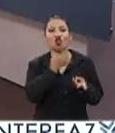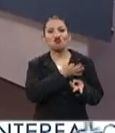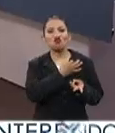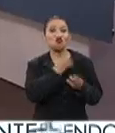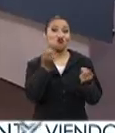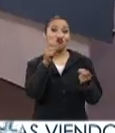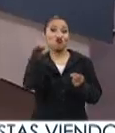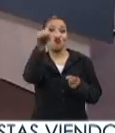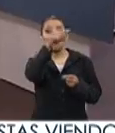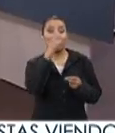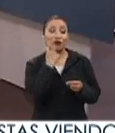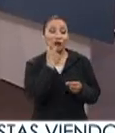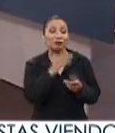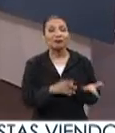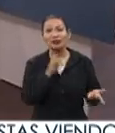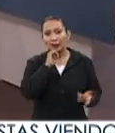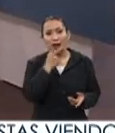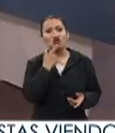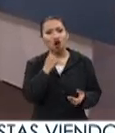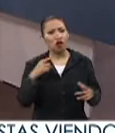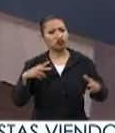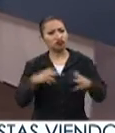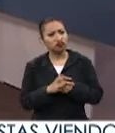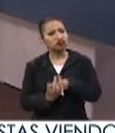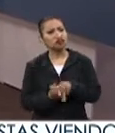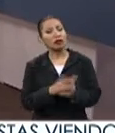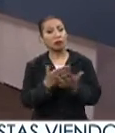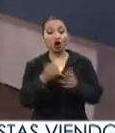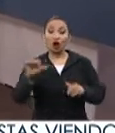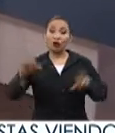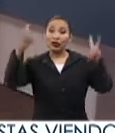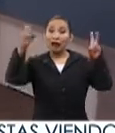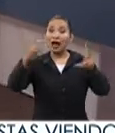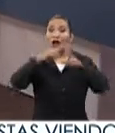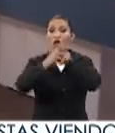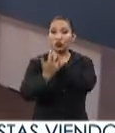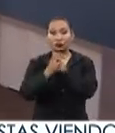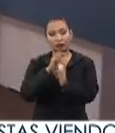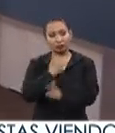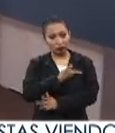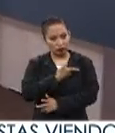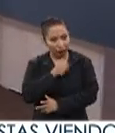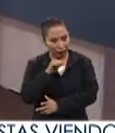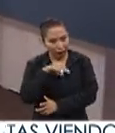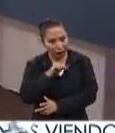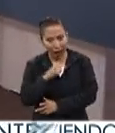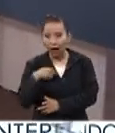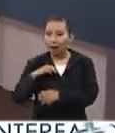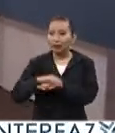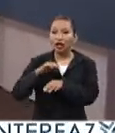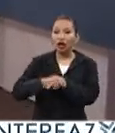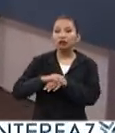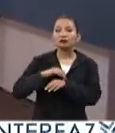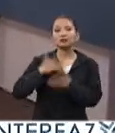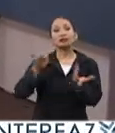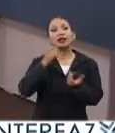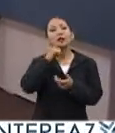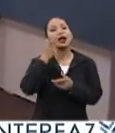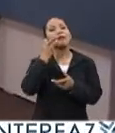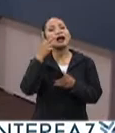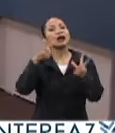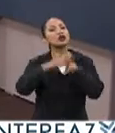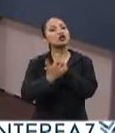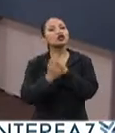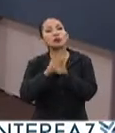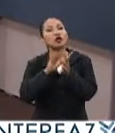es. Y también rojo de lucha, ¿no? ¿Por qué vamos a hablar de lucha, Ana Cris? También qué gusto saludarte, amigos de Interfaz. Vamos a hablar de la lucha